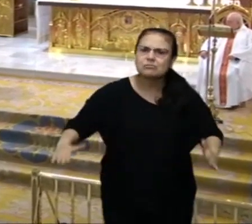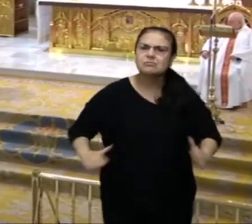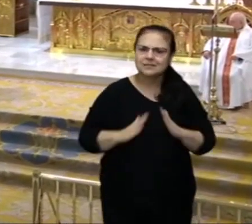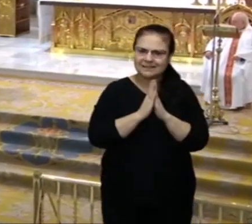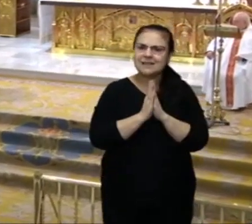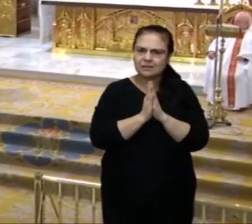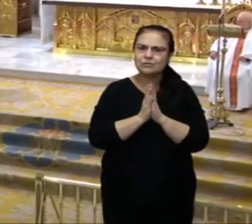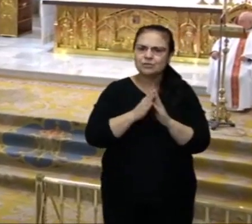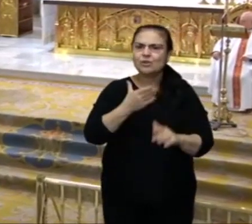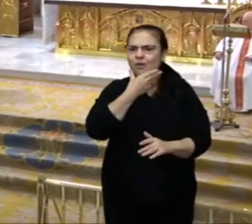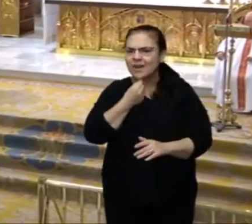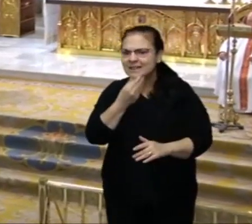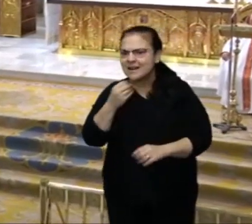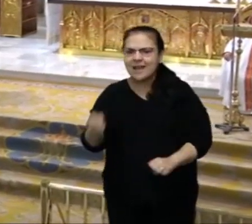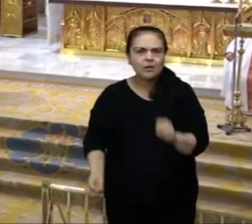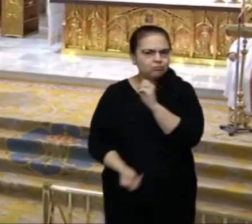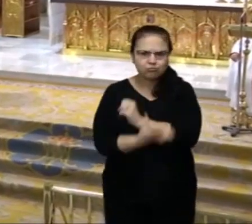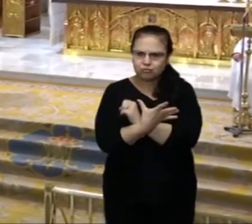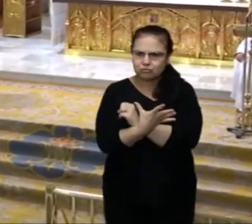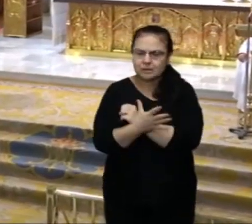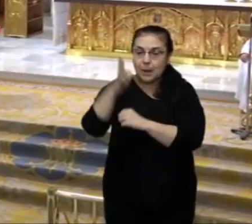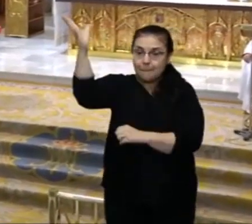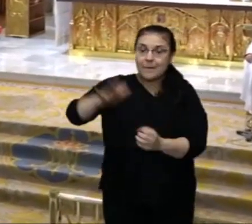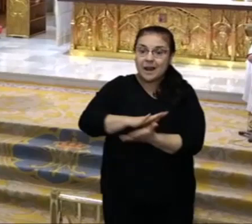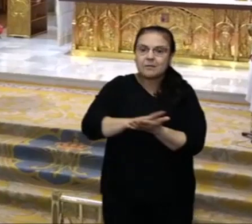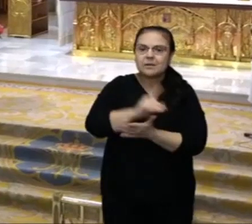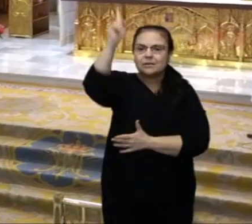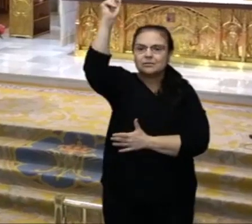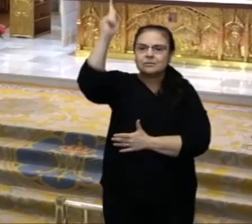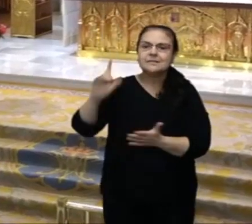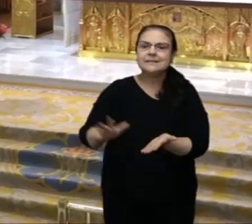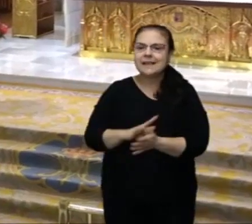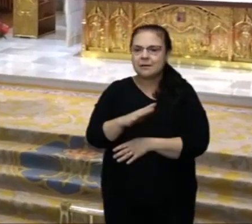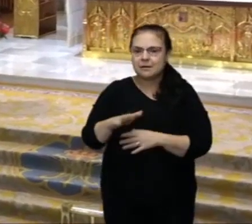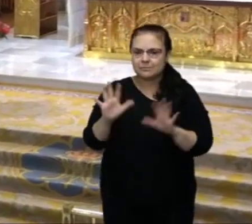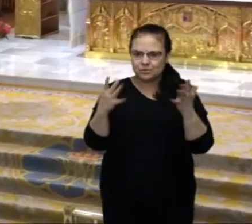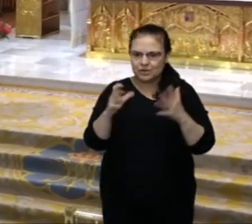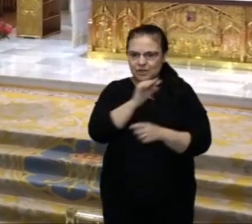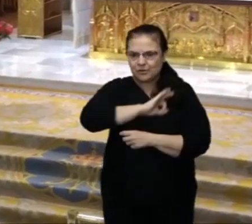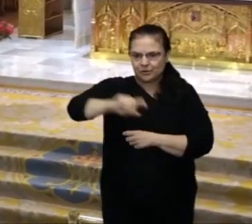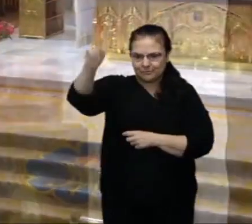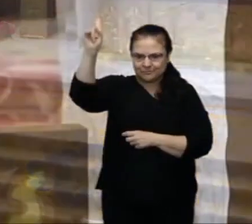de Israel lo ha creado. Palabra de Dios. Te alabamos.